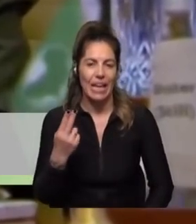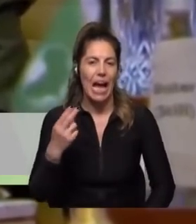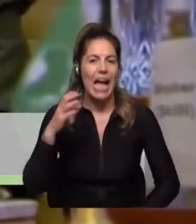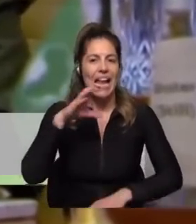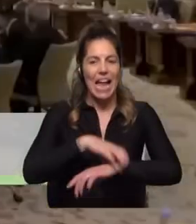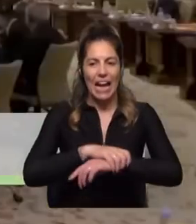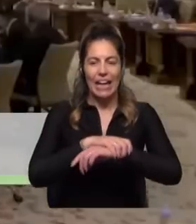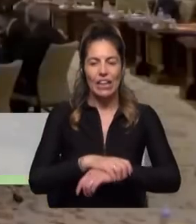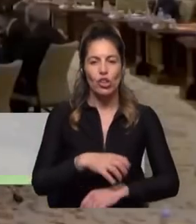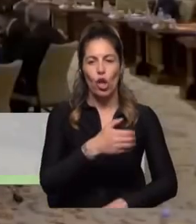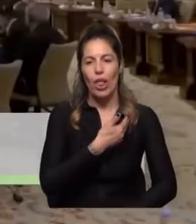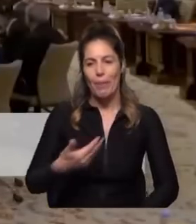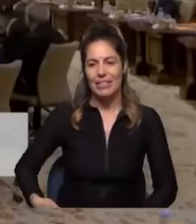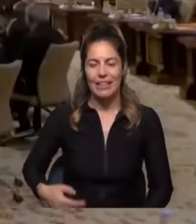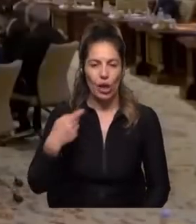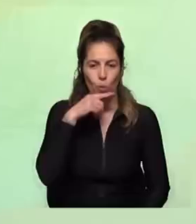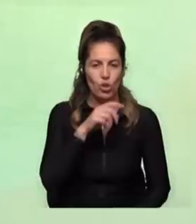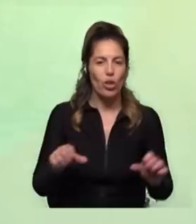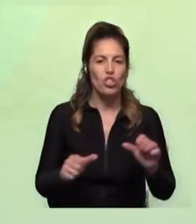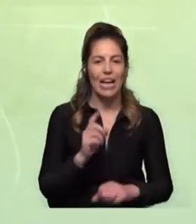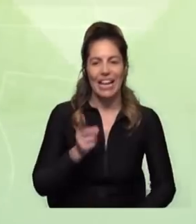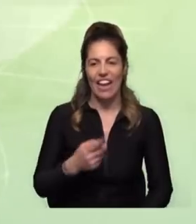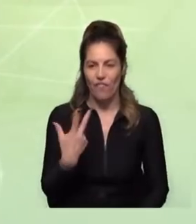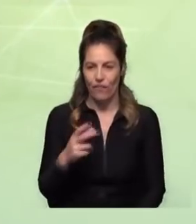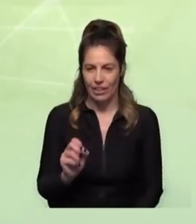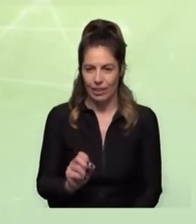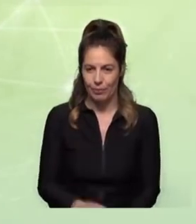cuando se realice la próxima Cumbre del g20